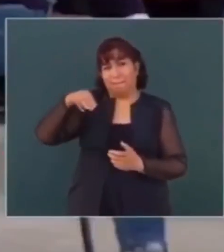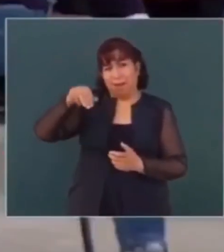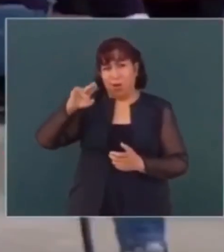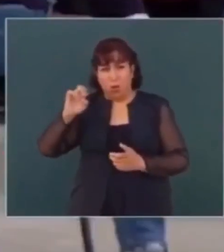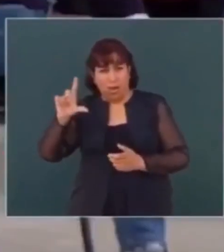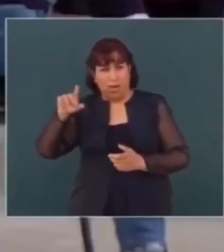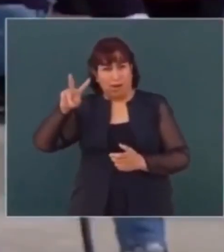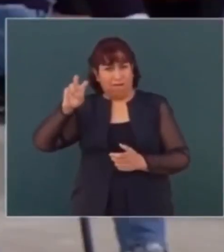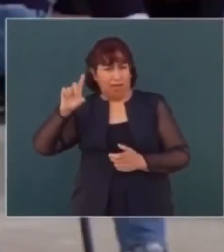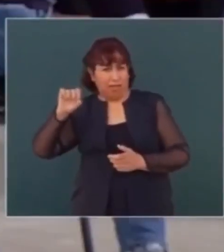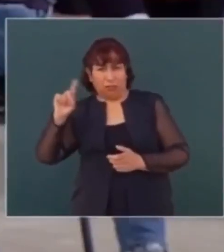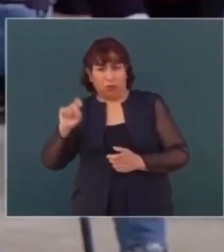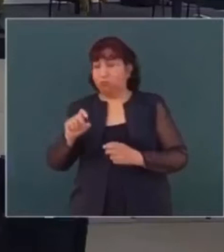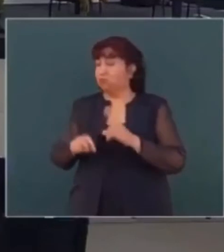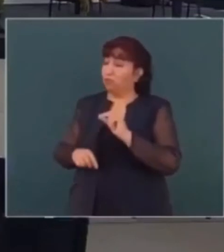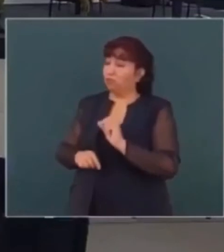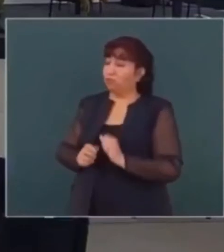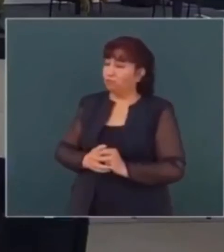Velasco? Pues no,